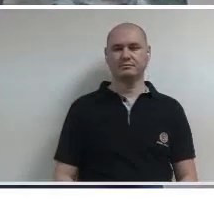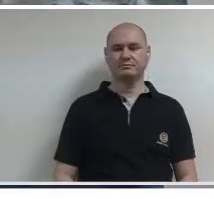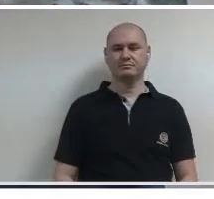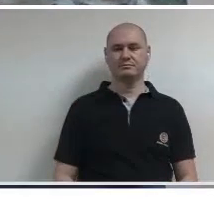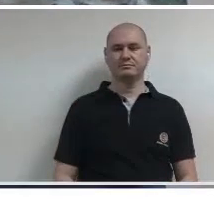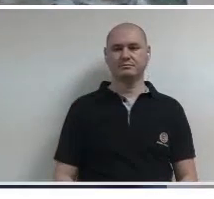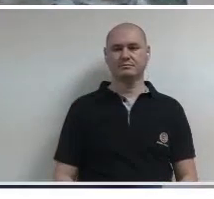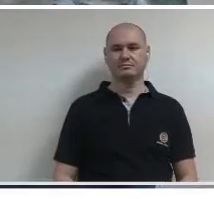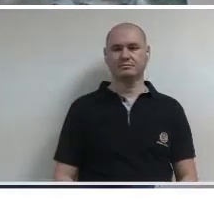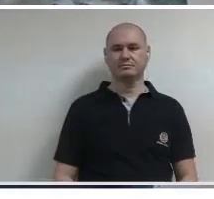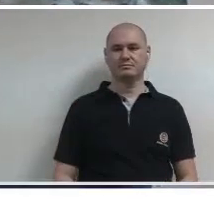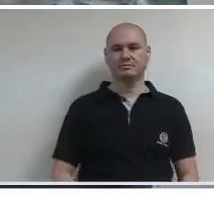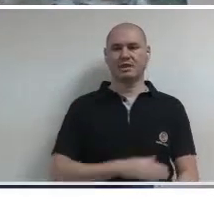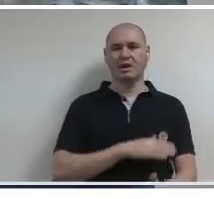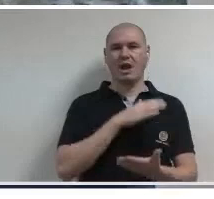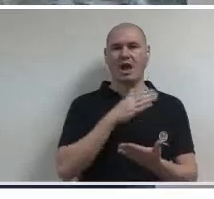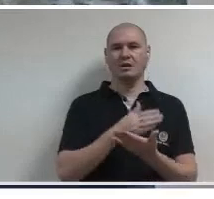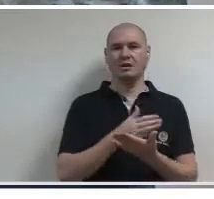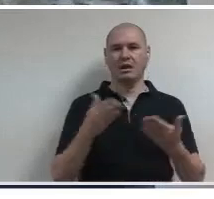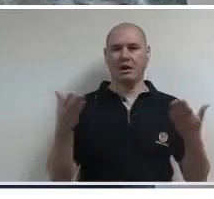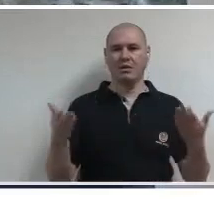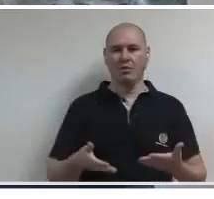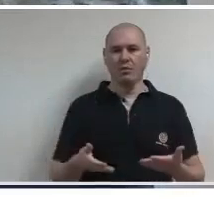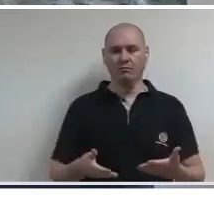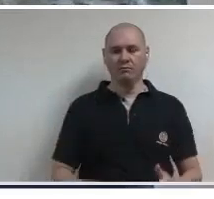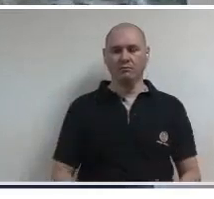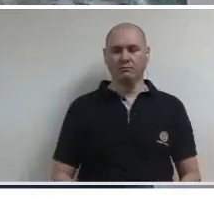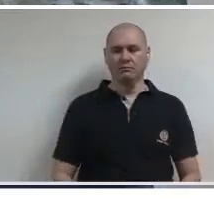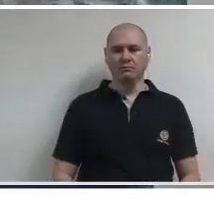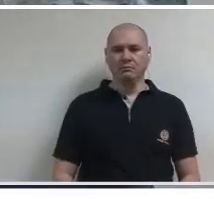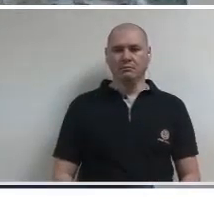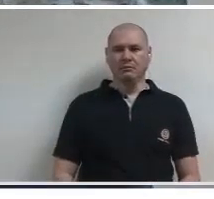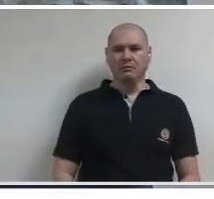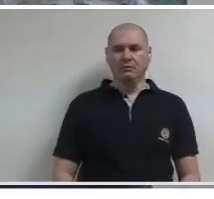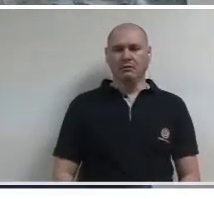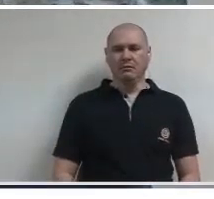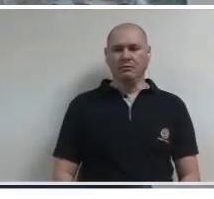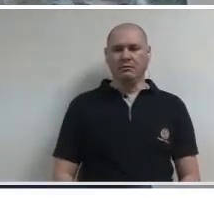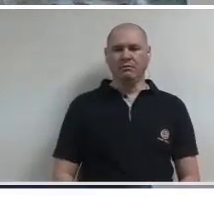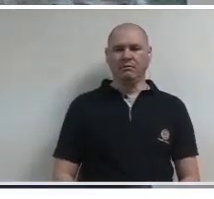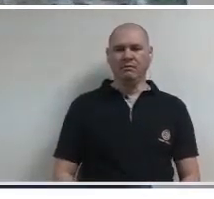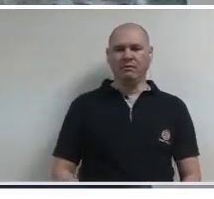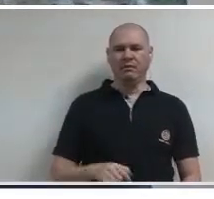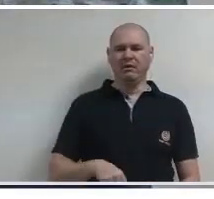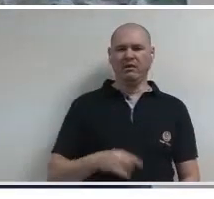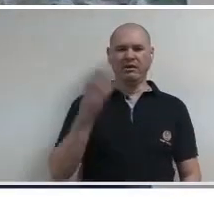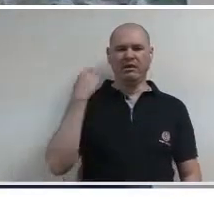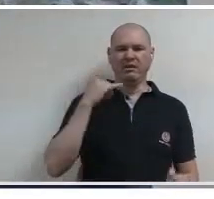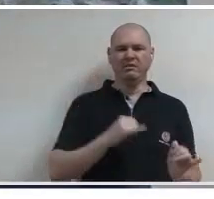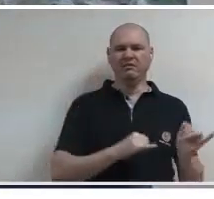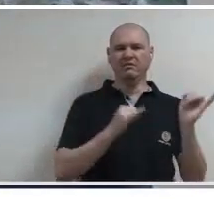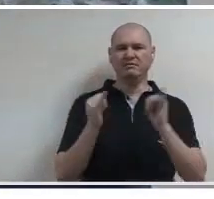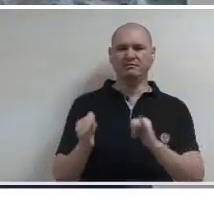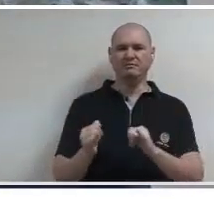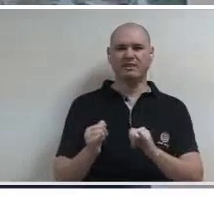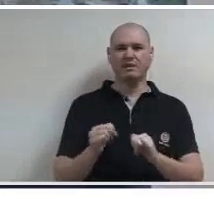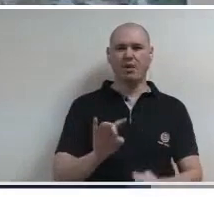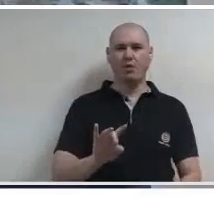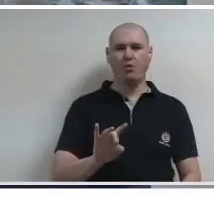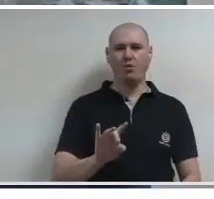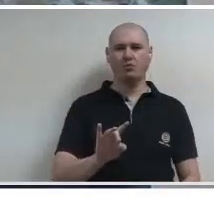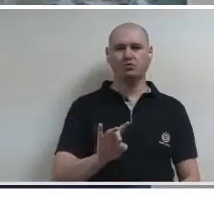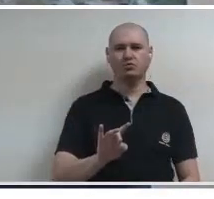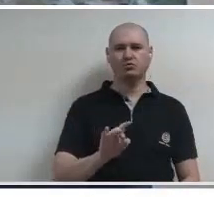pues. UPAP institución de Ureña de Comarandú, Angaitéramo, UPEVA ya hizo 8 de